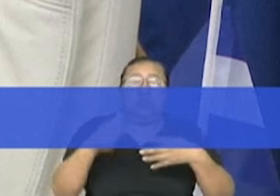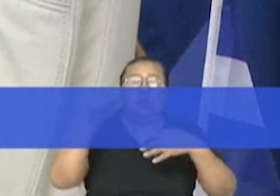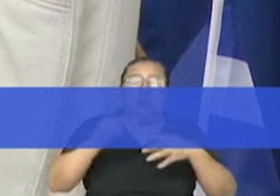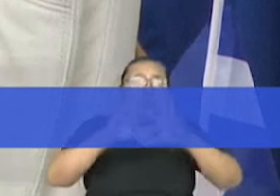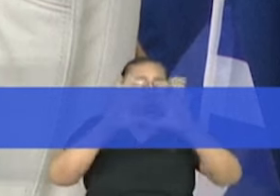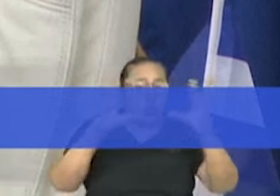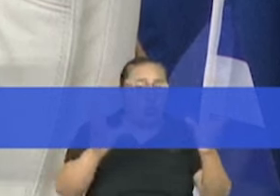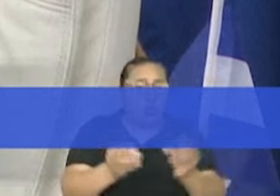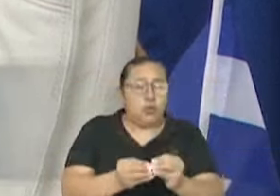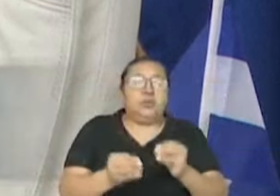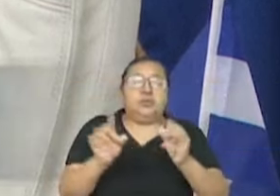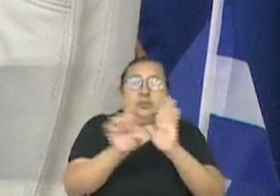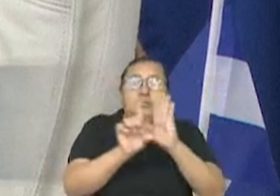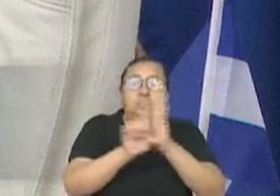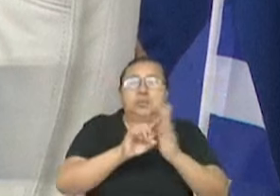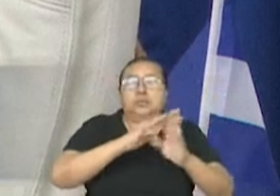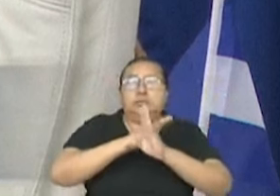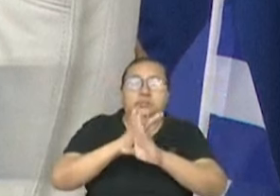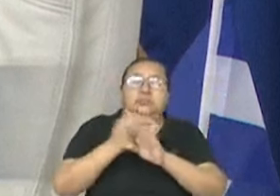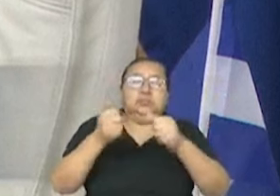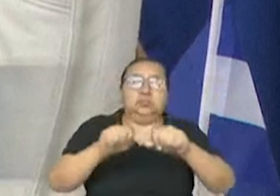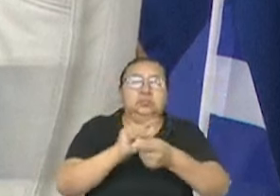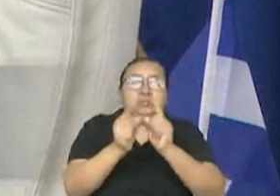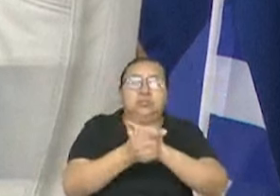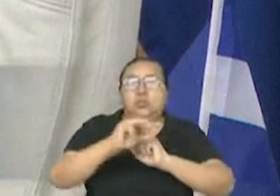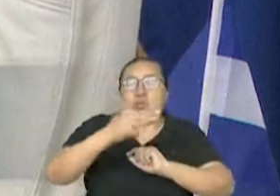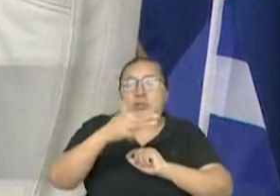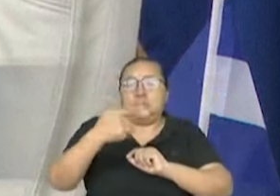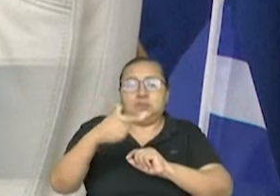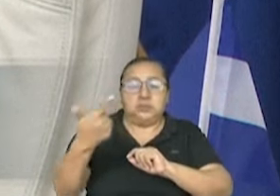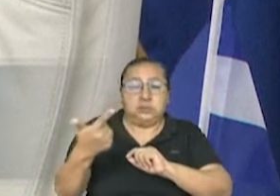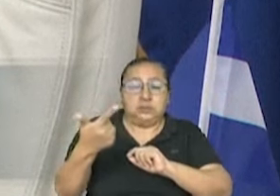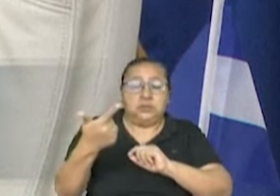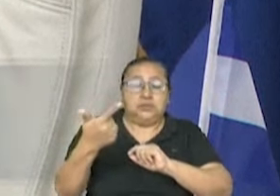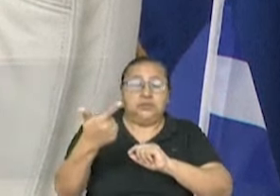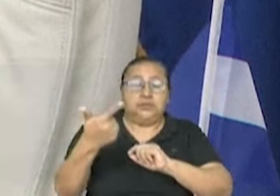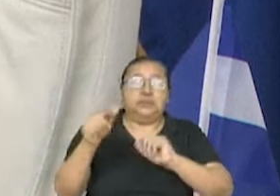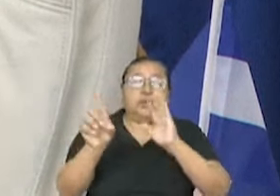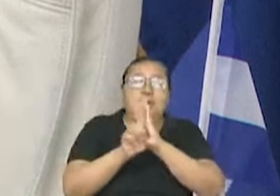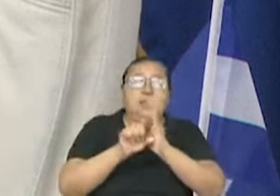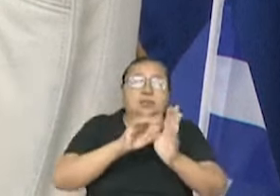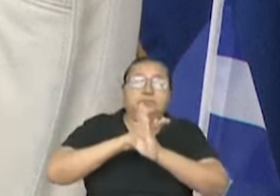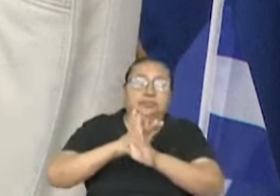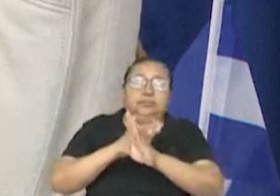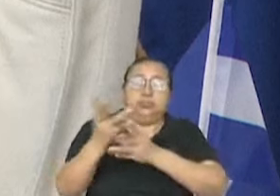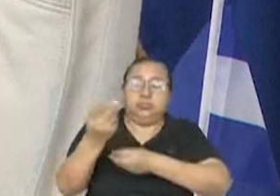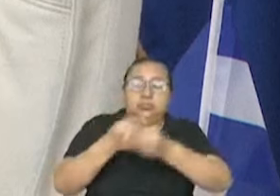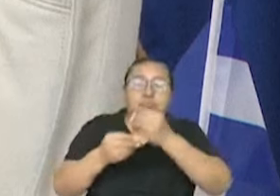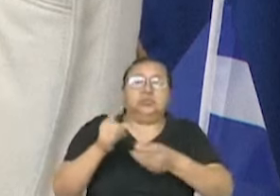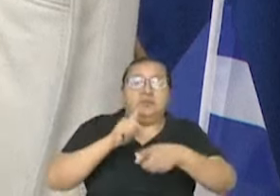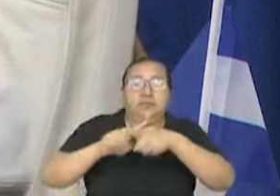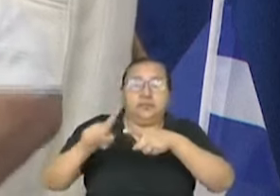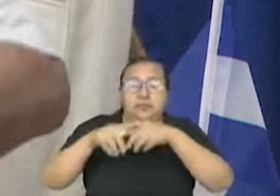él queda aprobada la ley de reforma y adiciones a la Ley 977 Ley contra el activo el